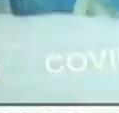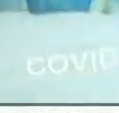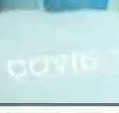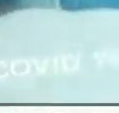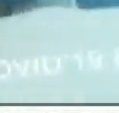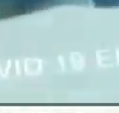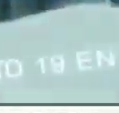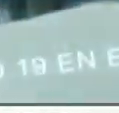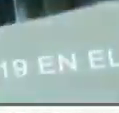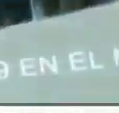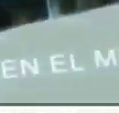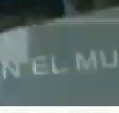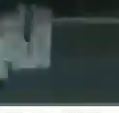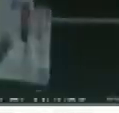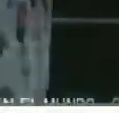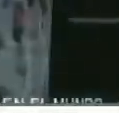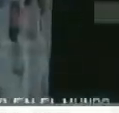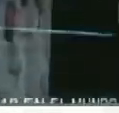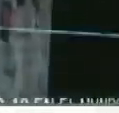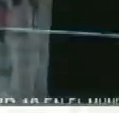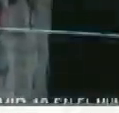COVID-19 en Brasil.